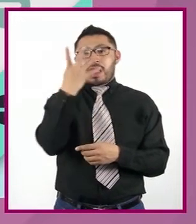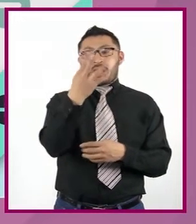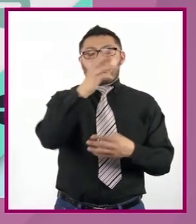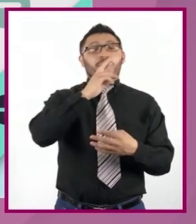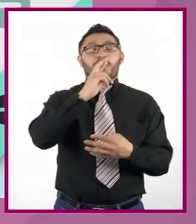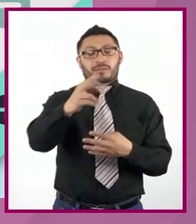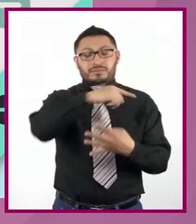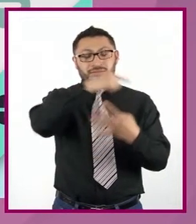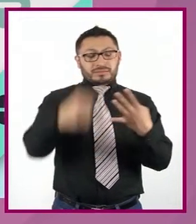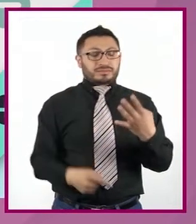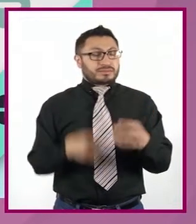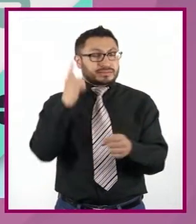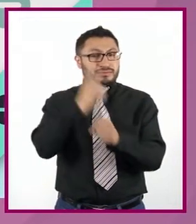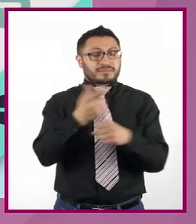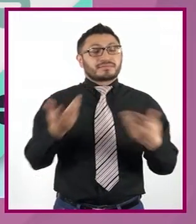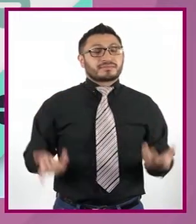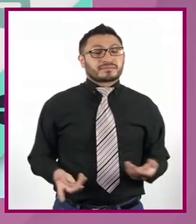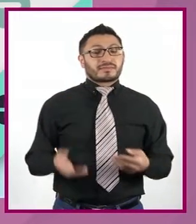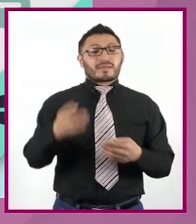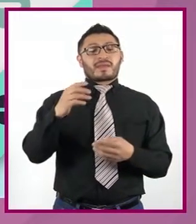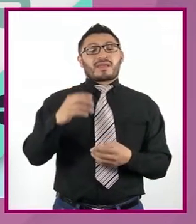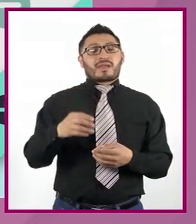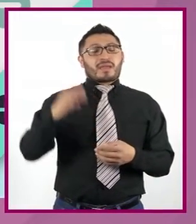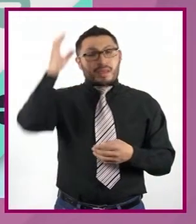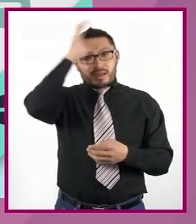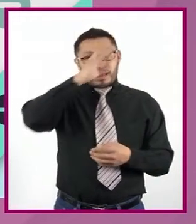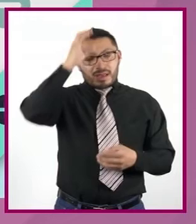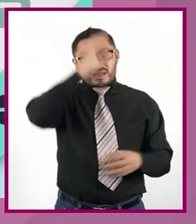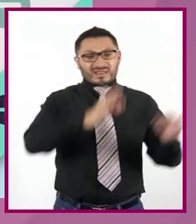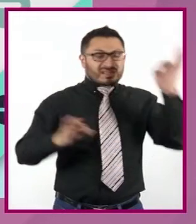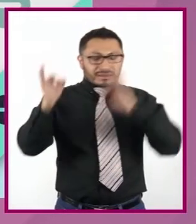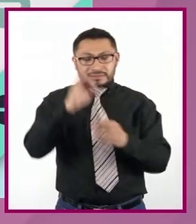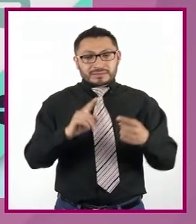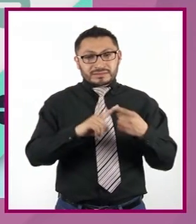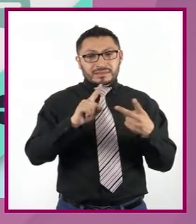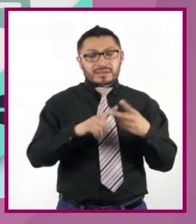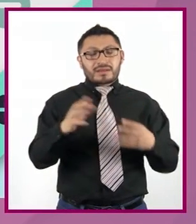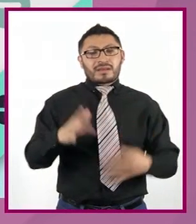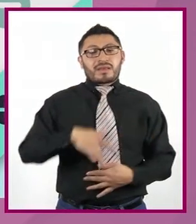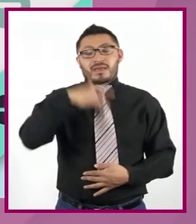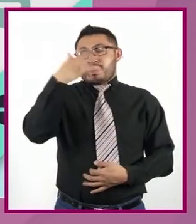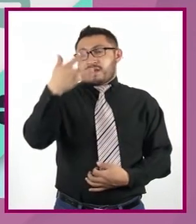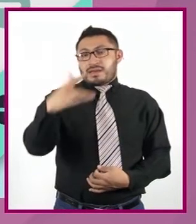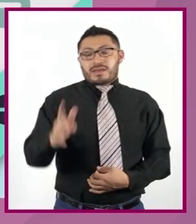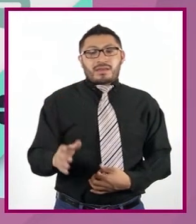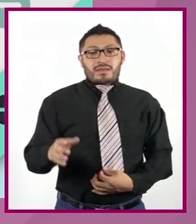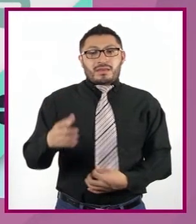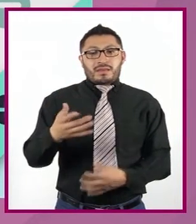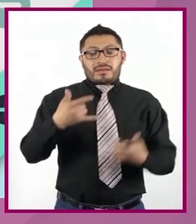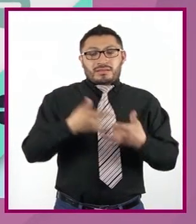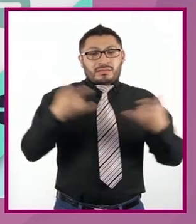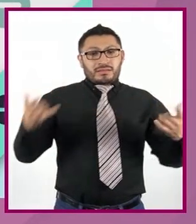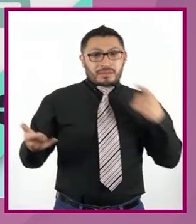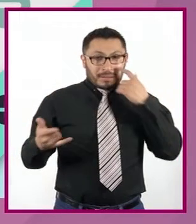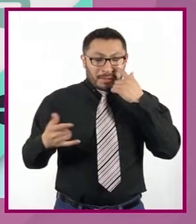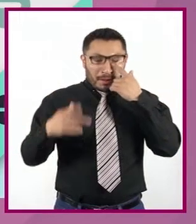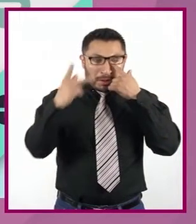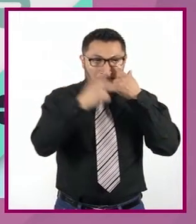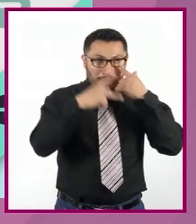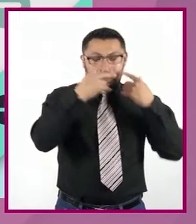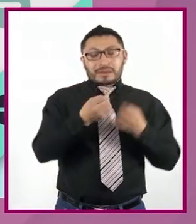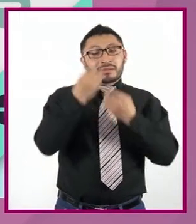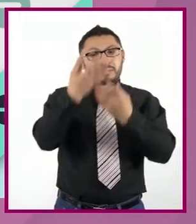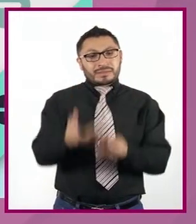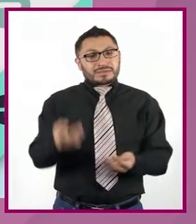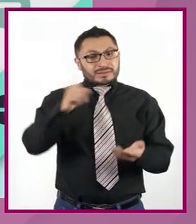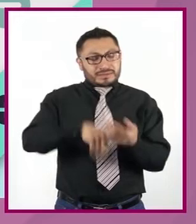que encontré fueron: novela de ciencia ficción, novela romántica, cuento y poesía. A partir de